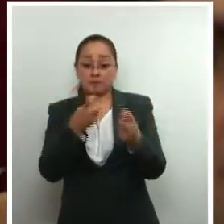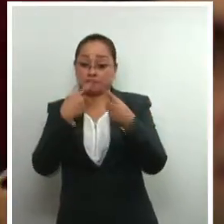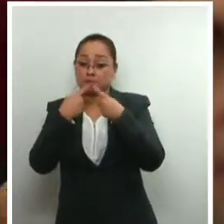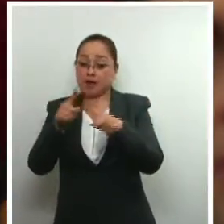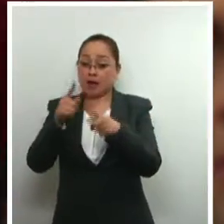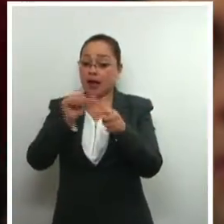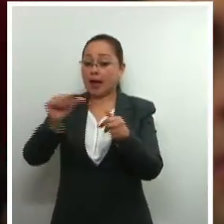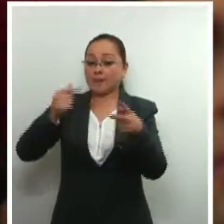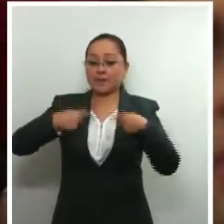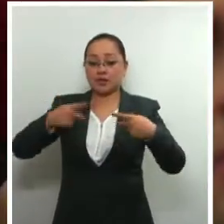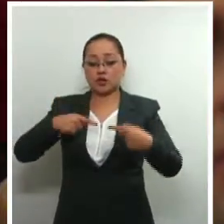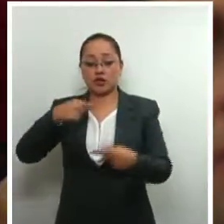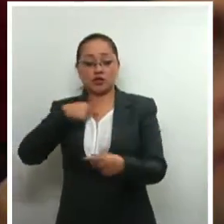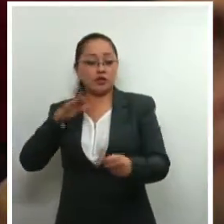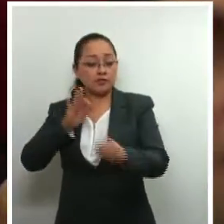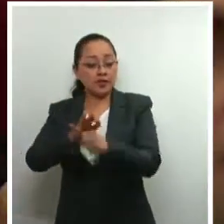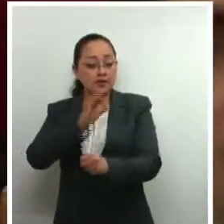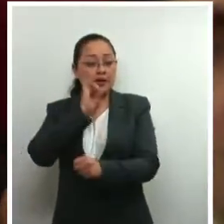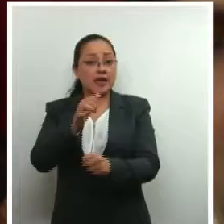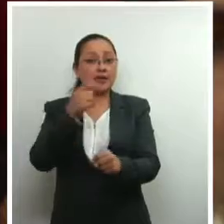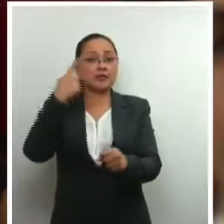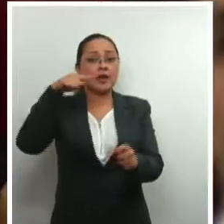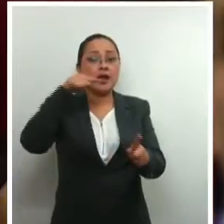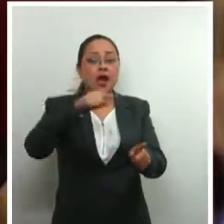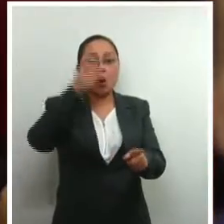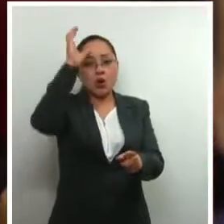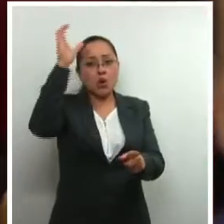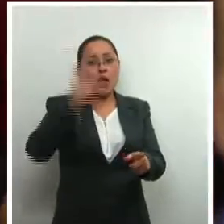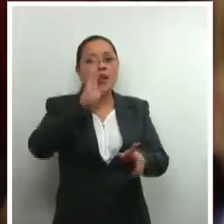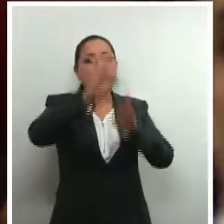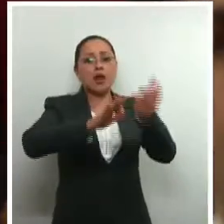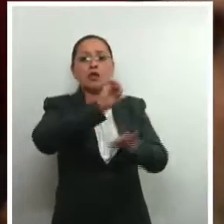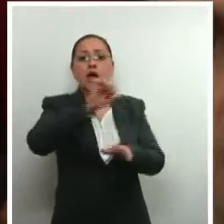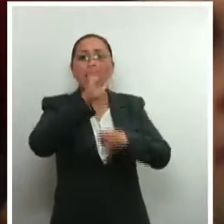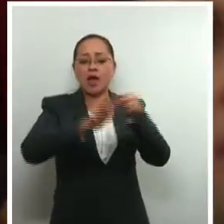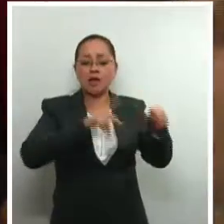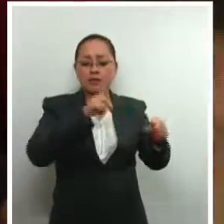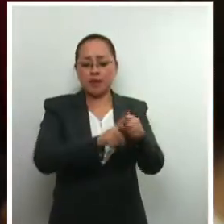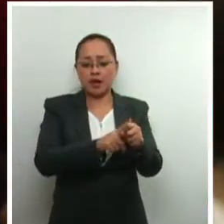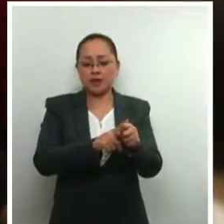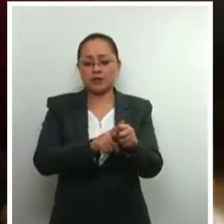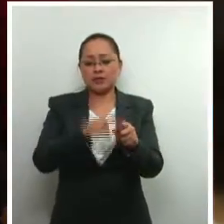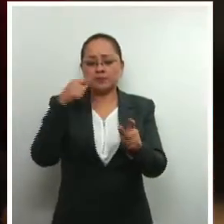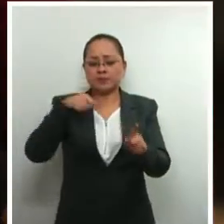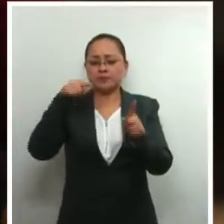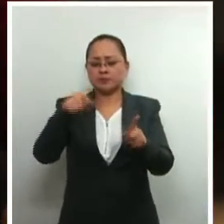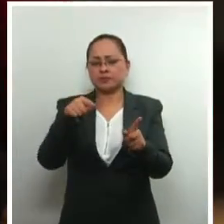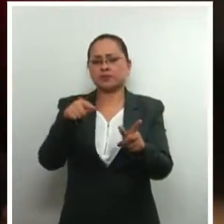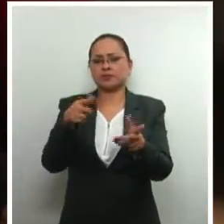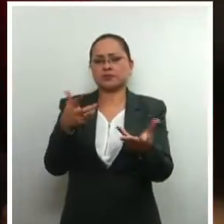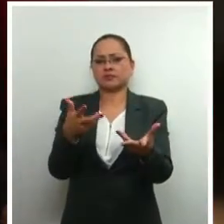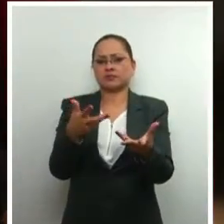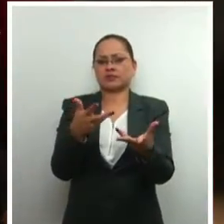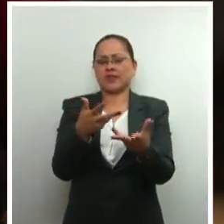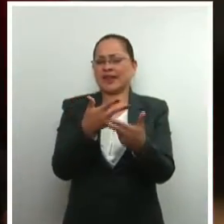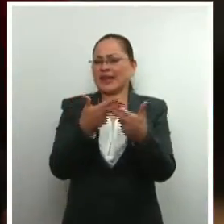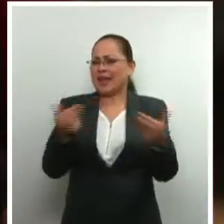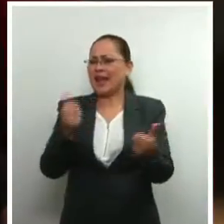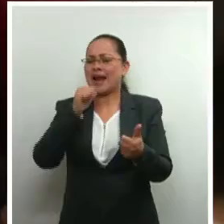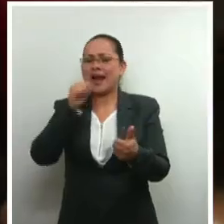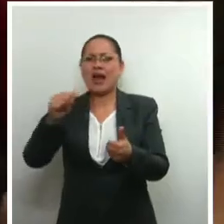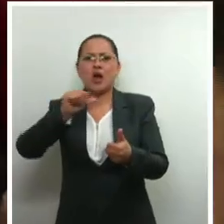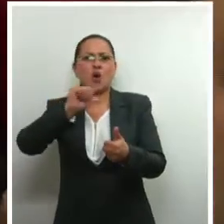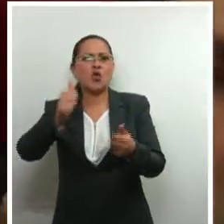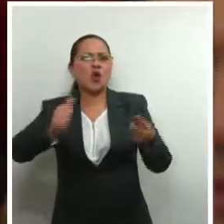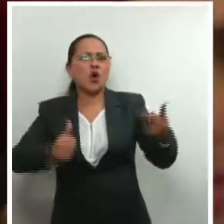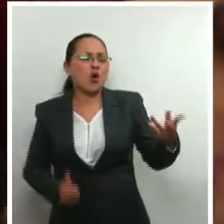No defiendo de ninguna manera la crueldad ni contra los animales ni contra ningún otro